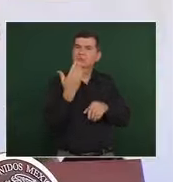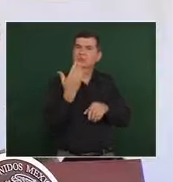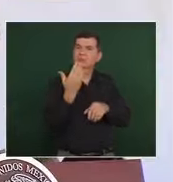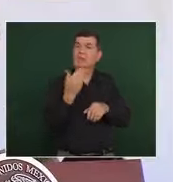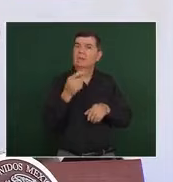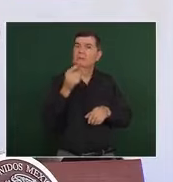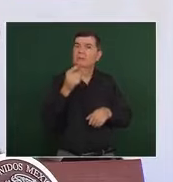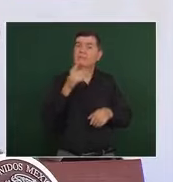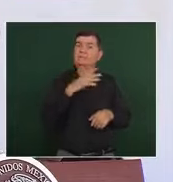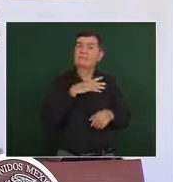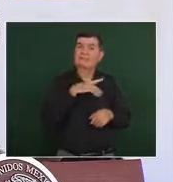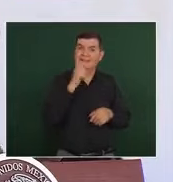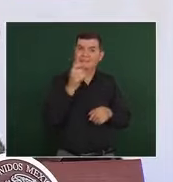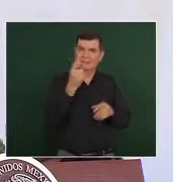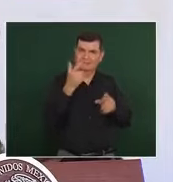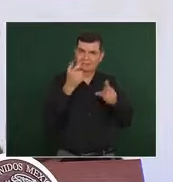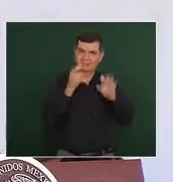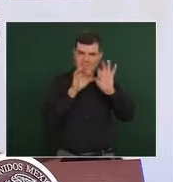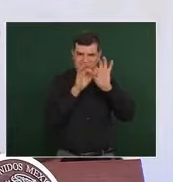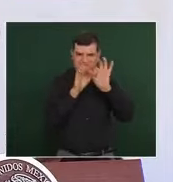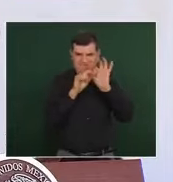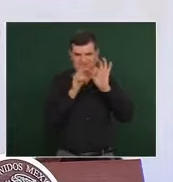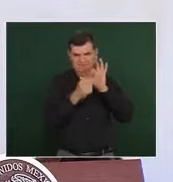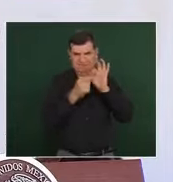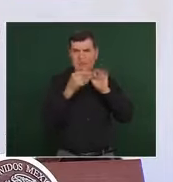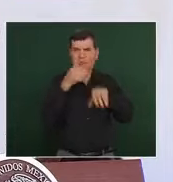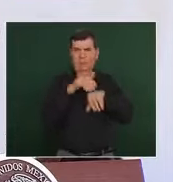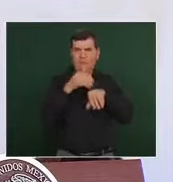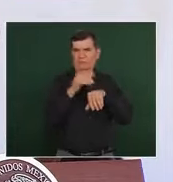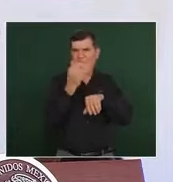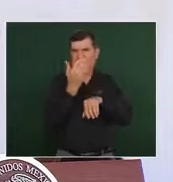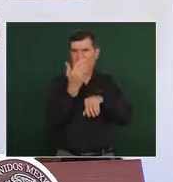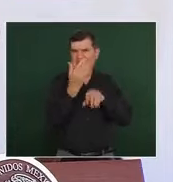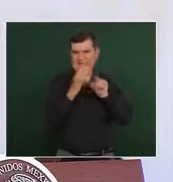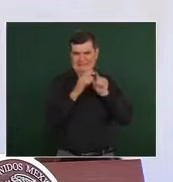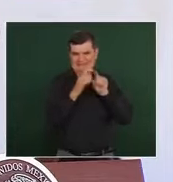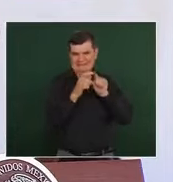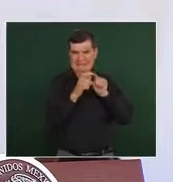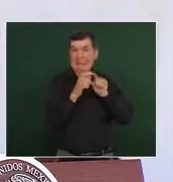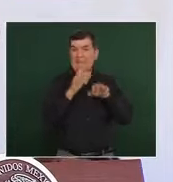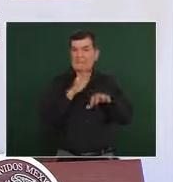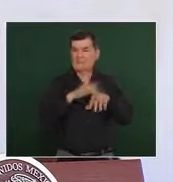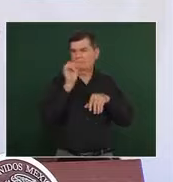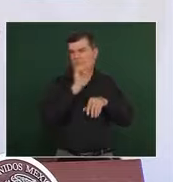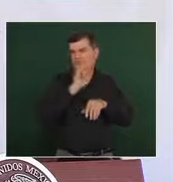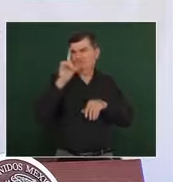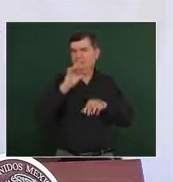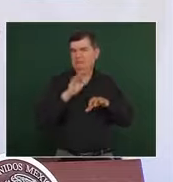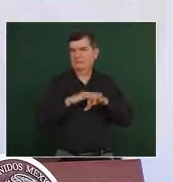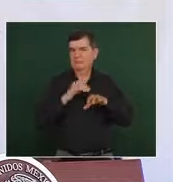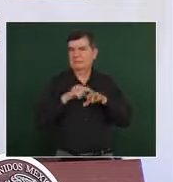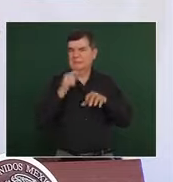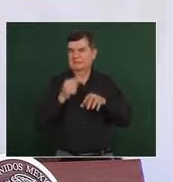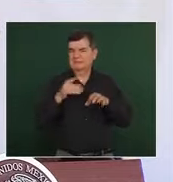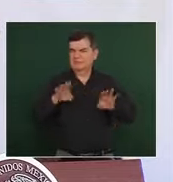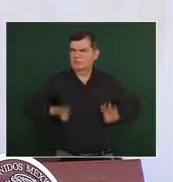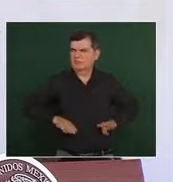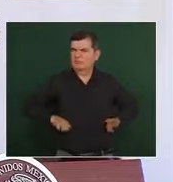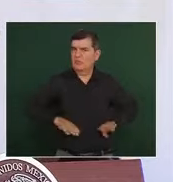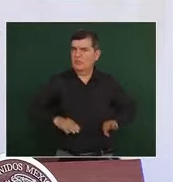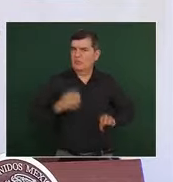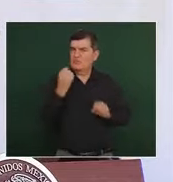se utilizaron ahí son de especificación todavía más elevada, tienen unas